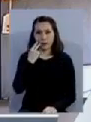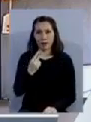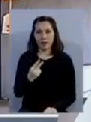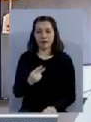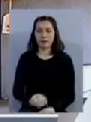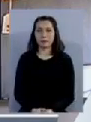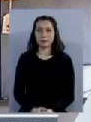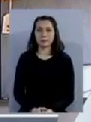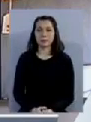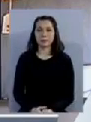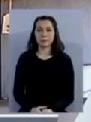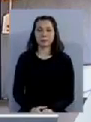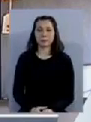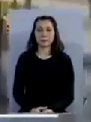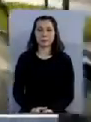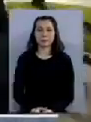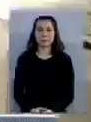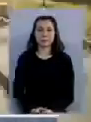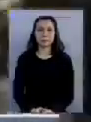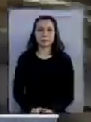y Carolina Segura.